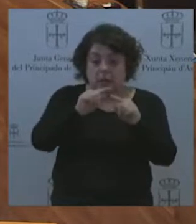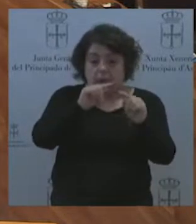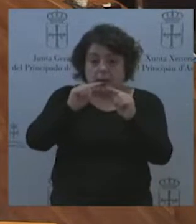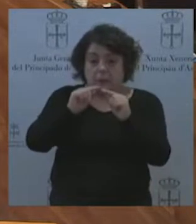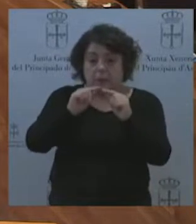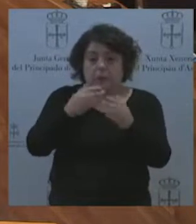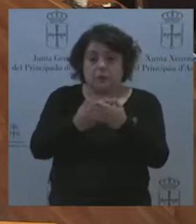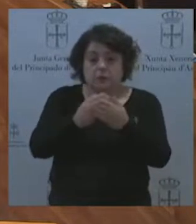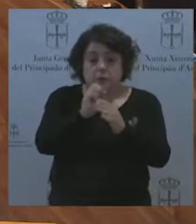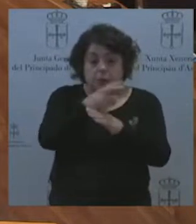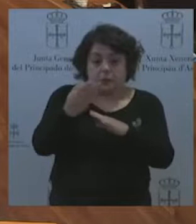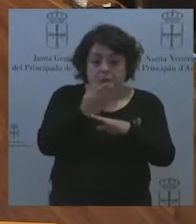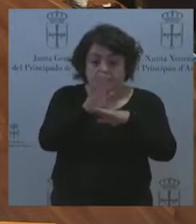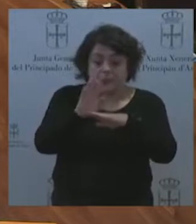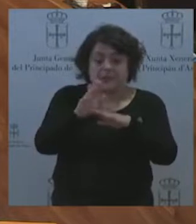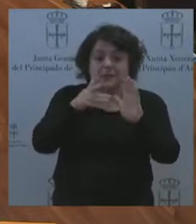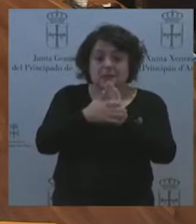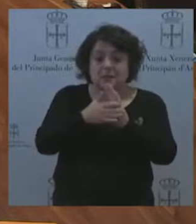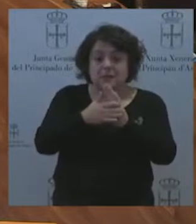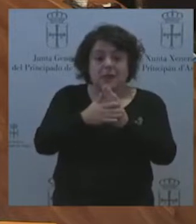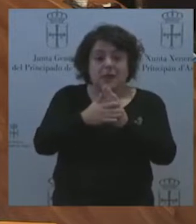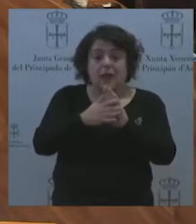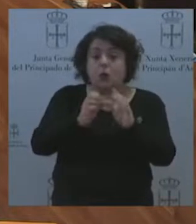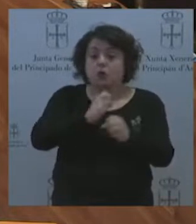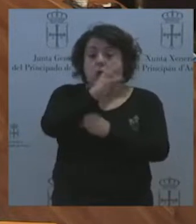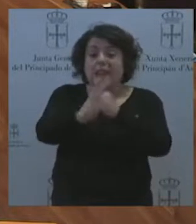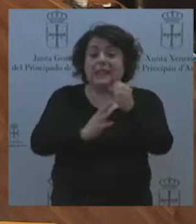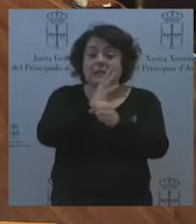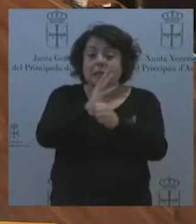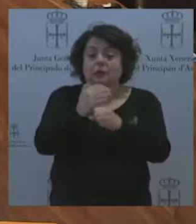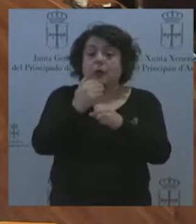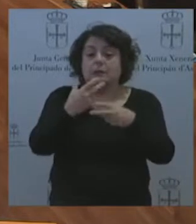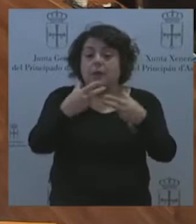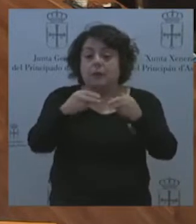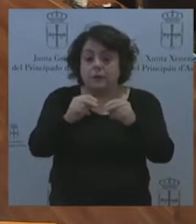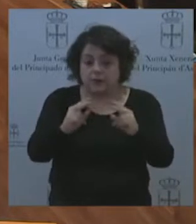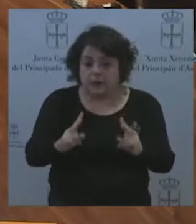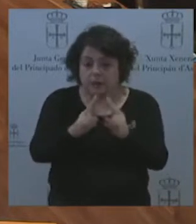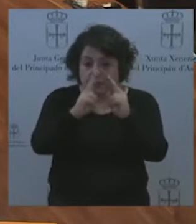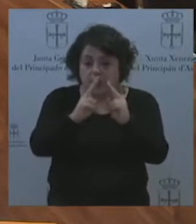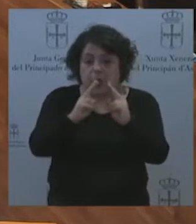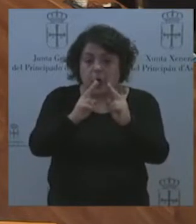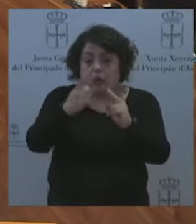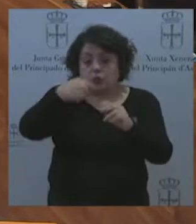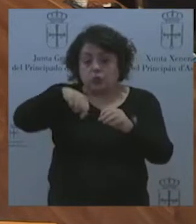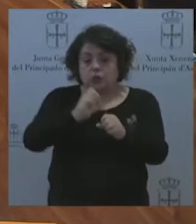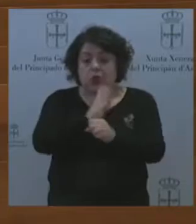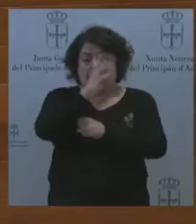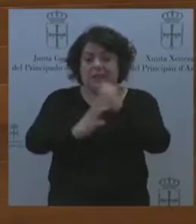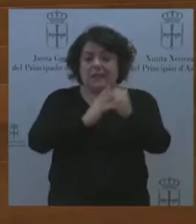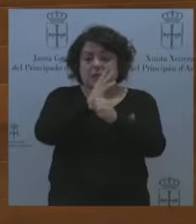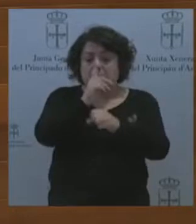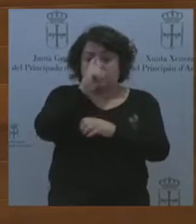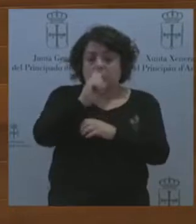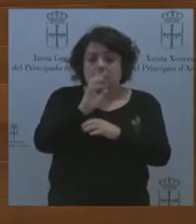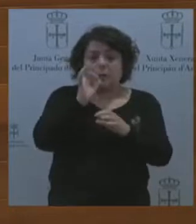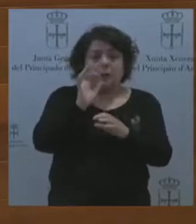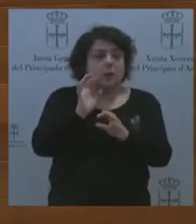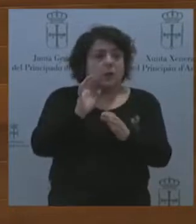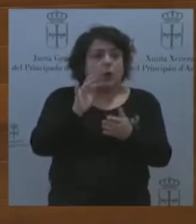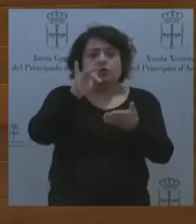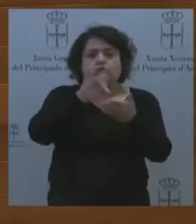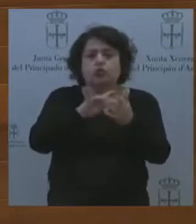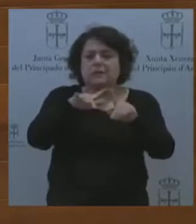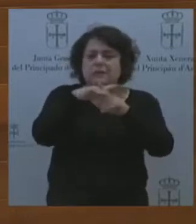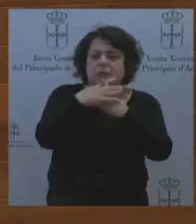esta legislatura. La recordaremos, sin duda, por los sucesos extraordinarios que nos han tocado vivir a nivel global, pero también